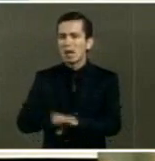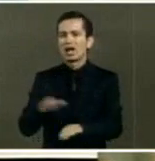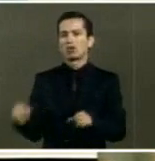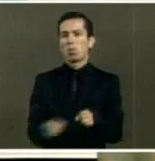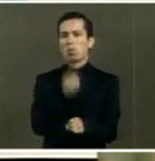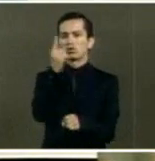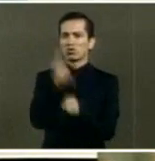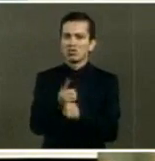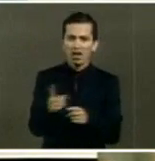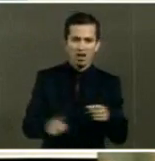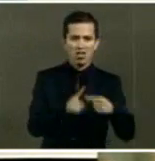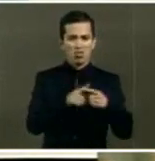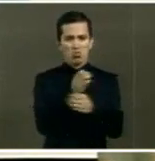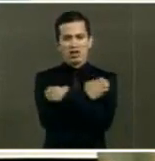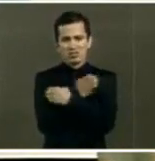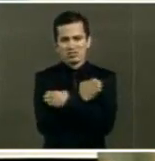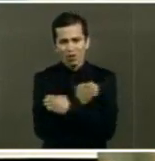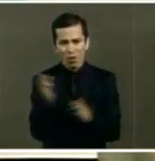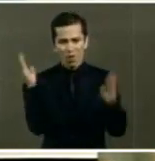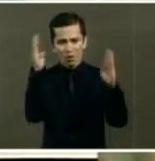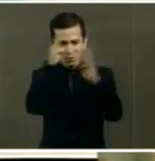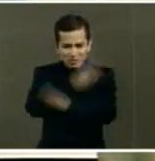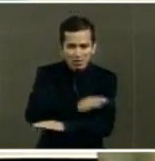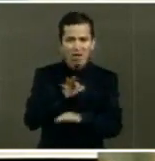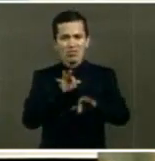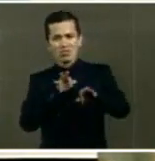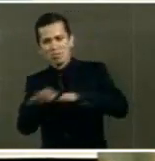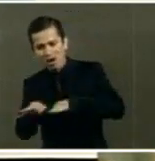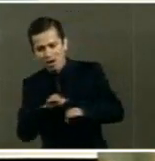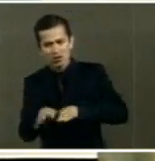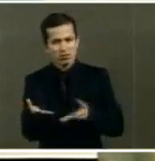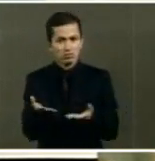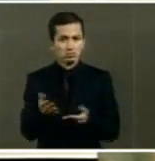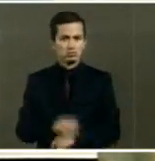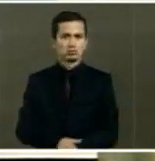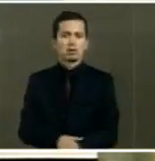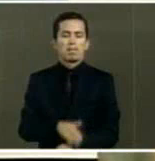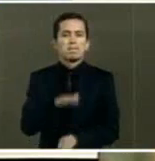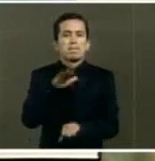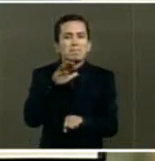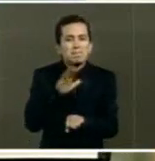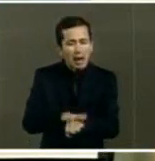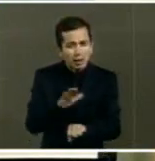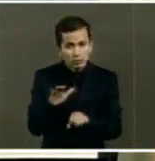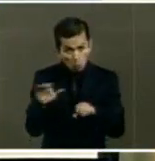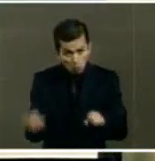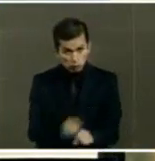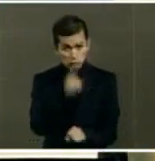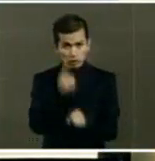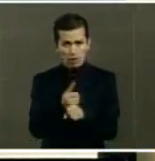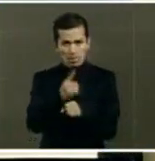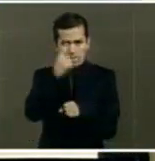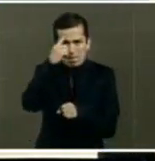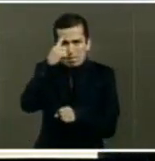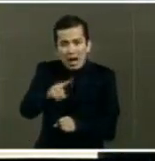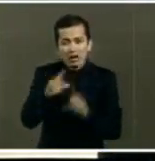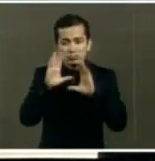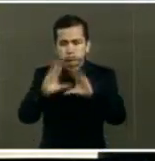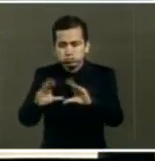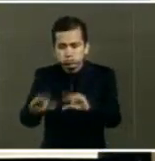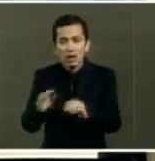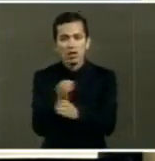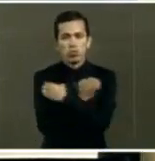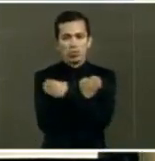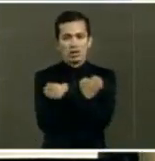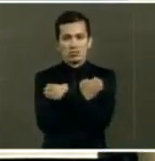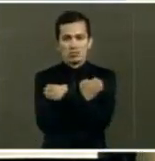oportunidades educativas, de esparcimiento, de trabajo, en particular, mayores oportunidades de formación y educación